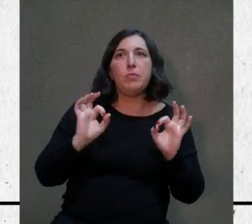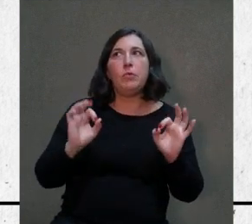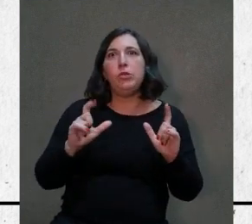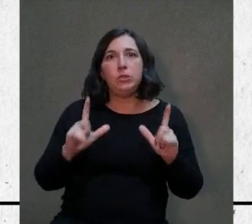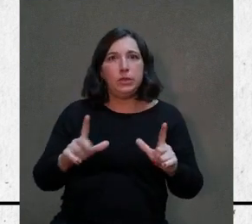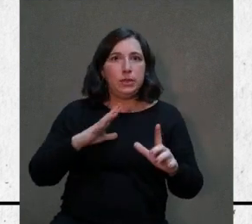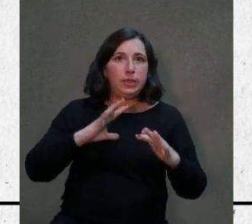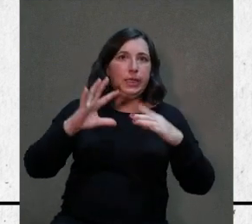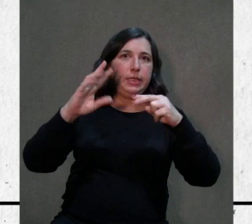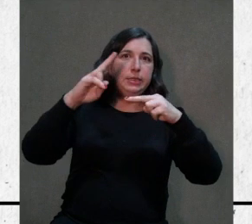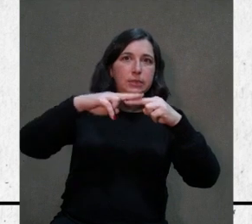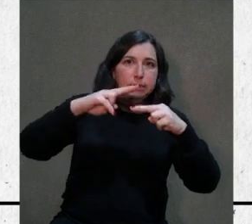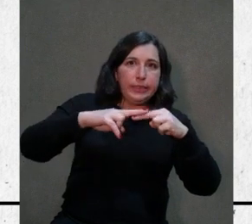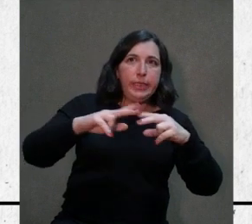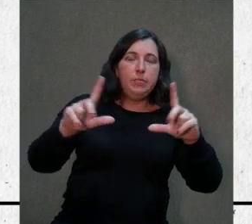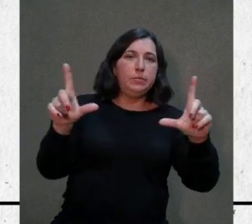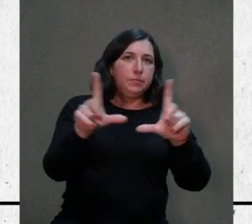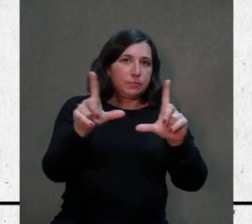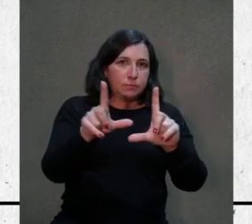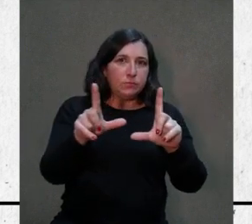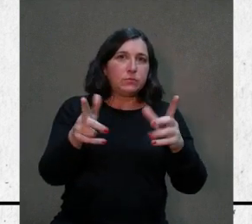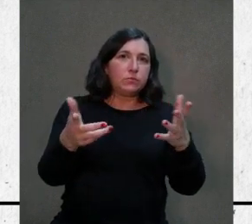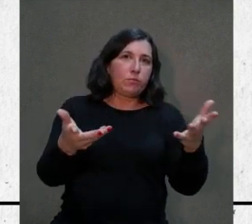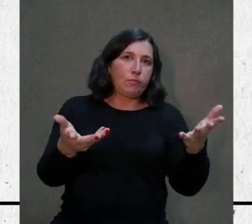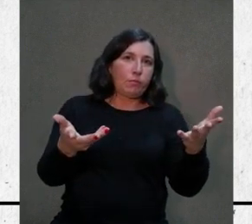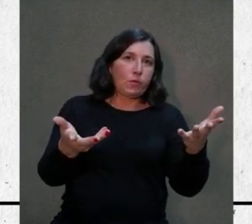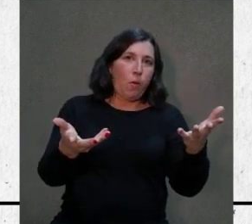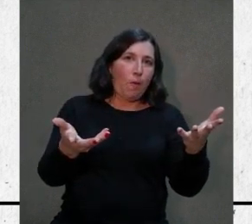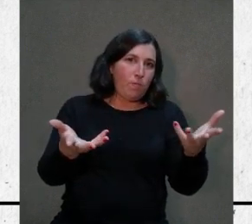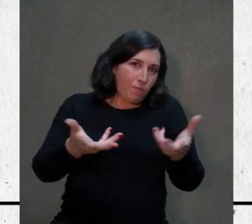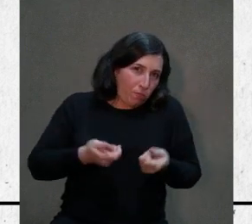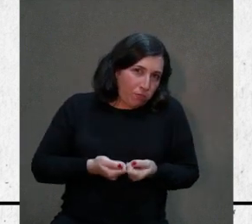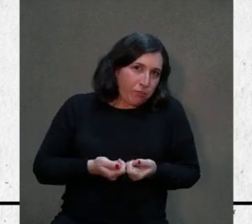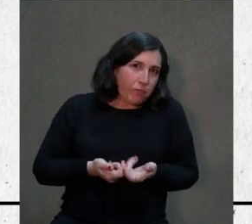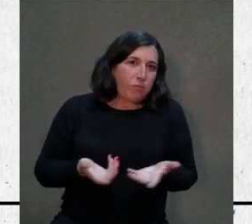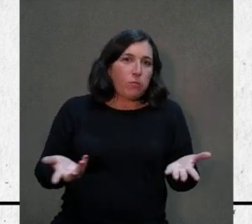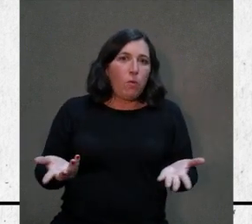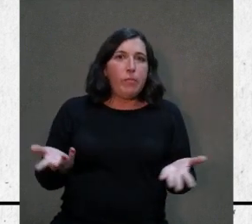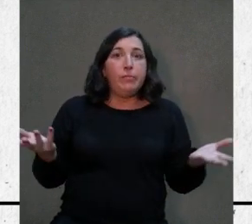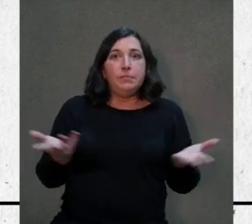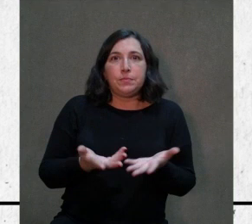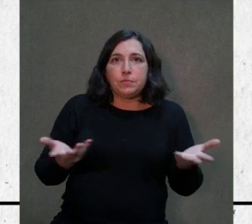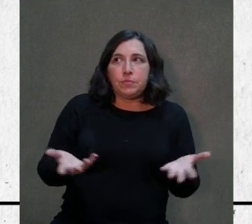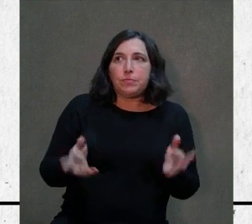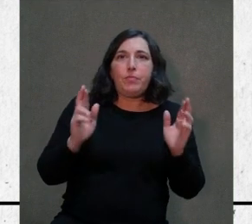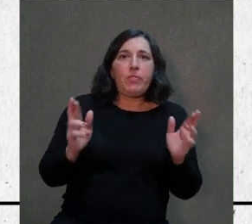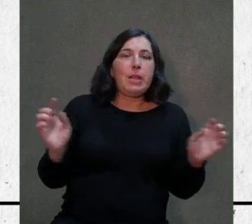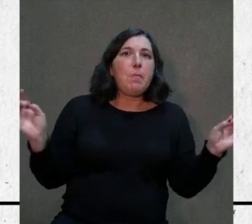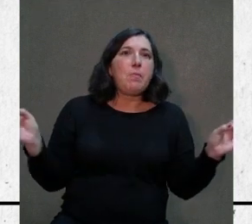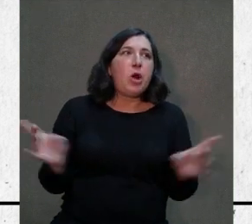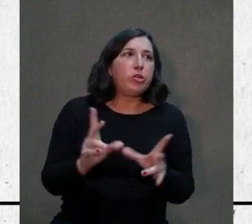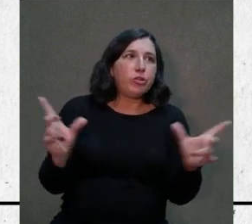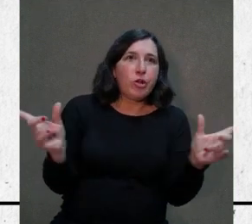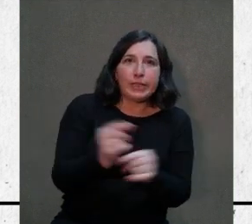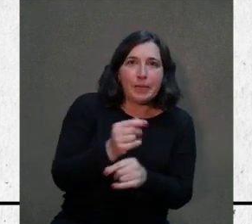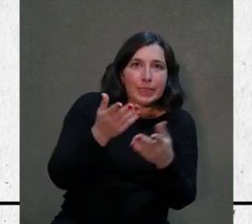las plataformas y la de los streaming y las televisaciones que nos han ayudado en este momento. Y augurar que vamos a